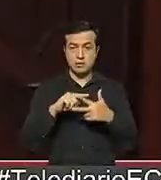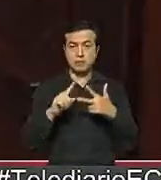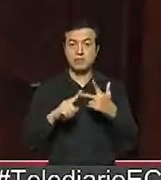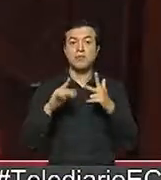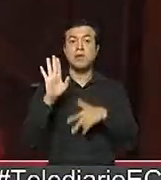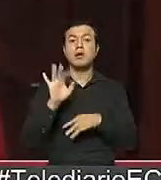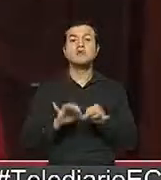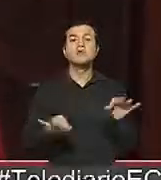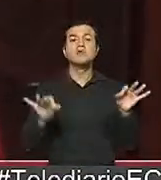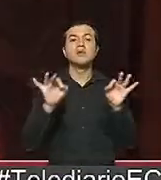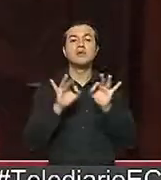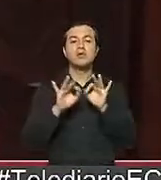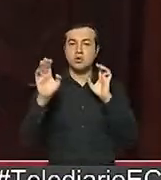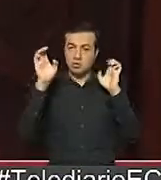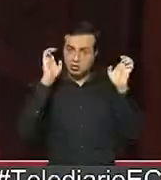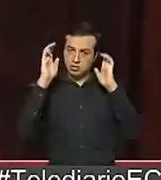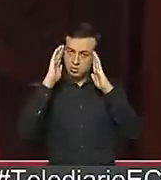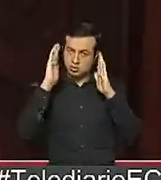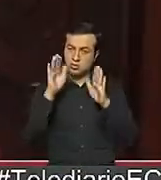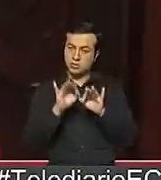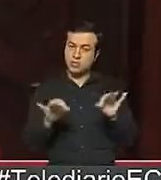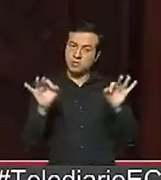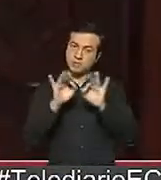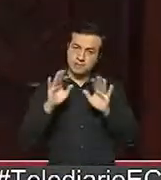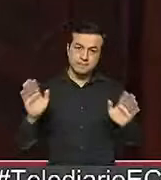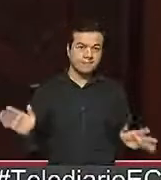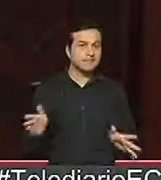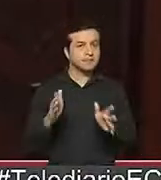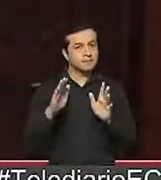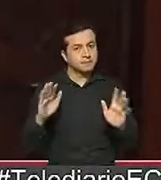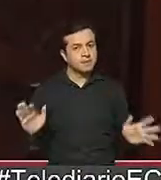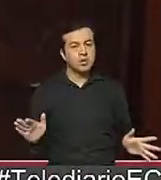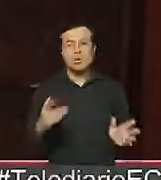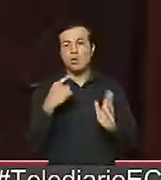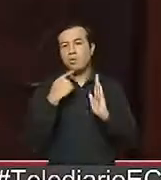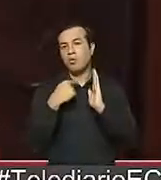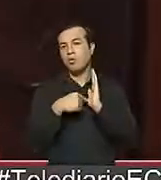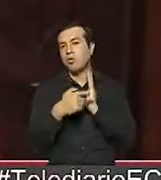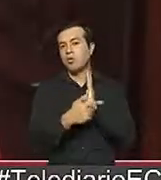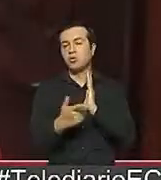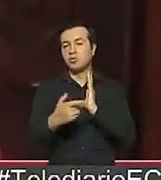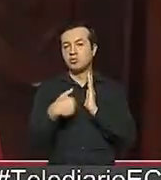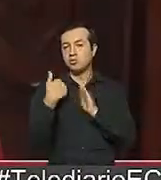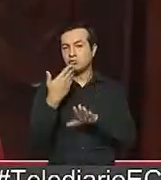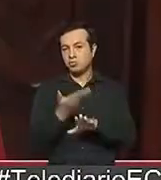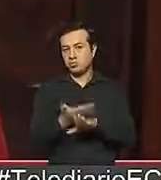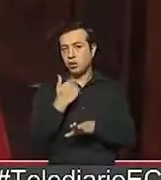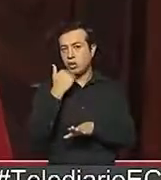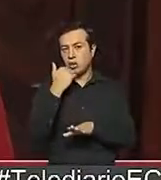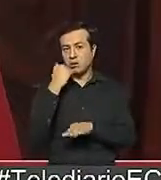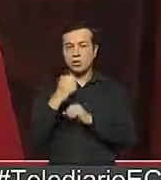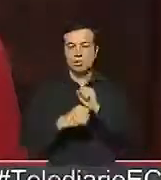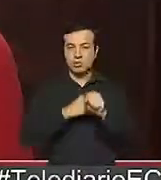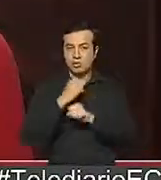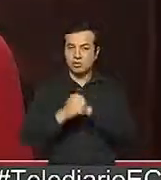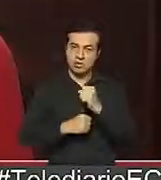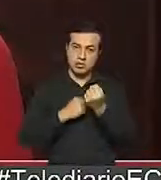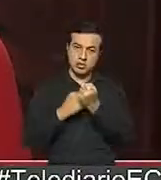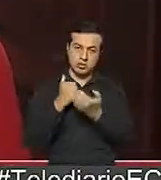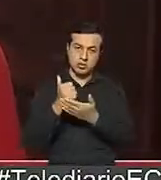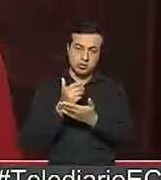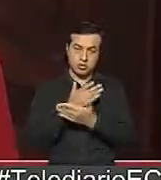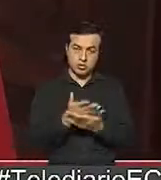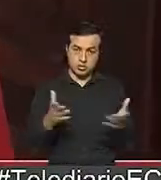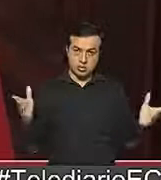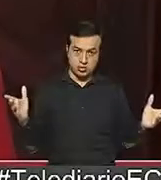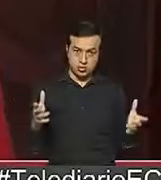es generar políticas claras, en donde se incentive, donde se pueda por ejemplo dar algunos años de garantía o gracias para